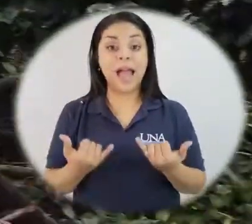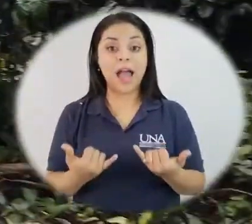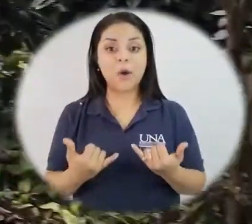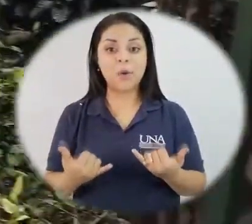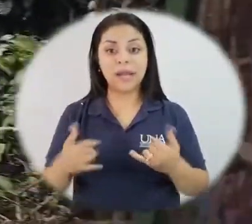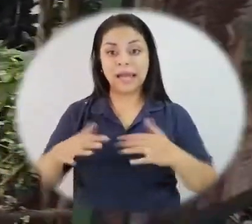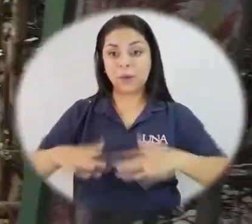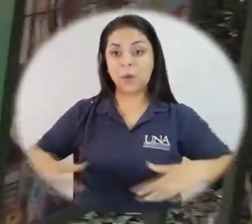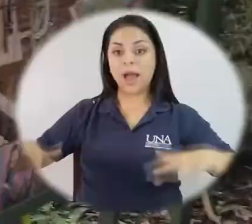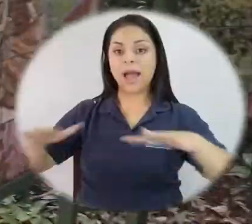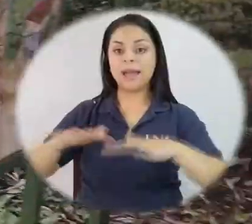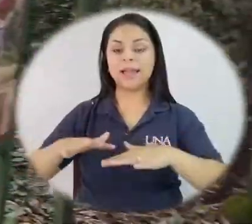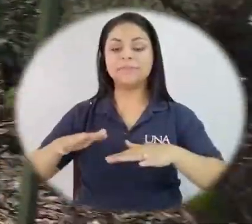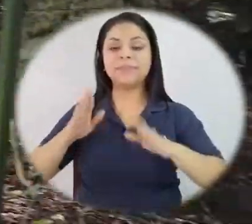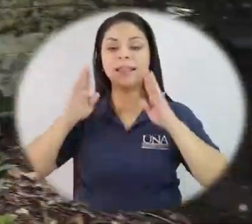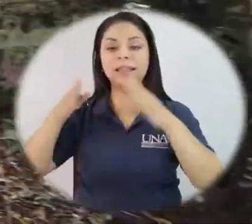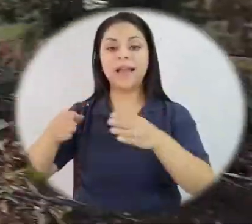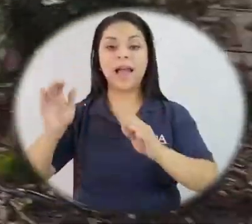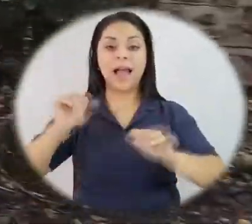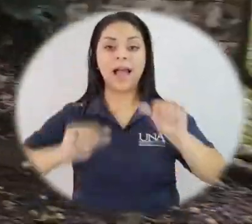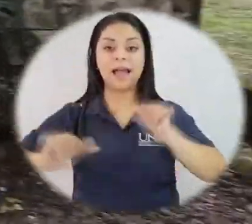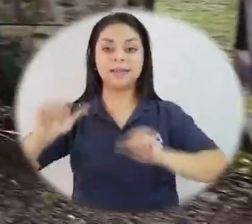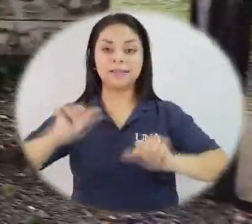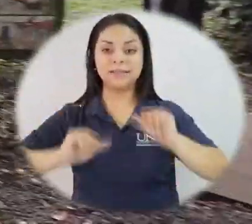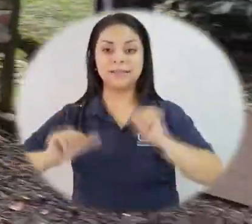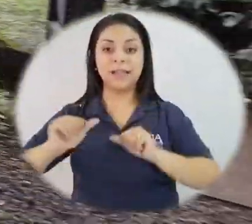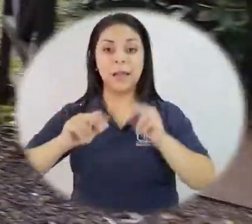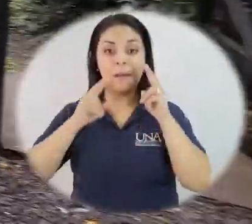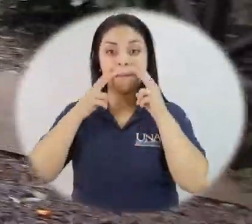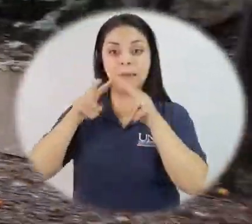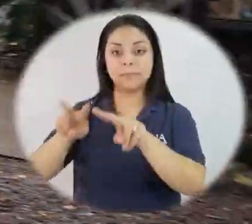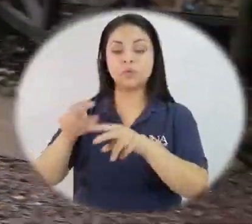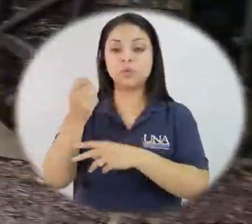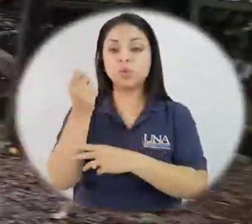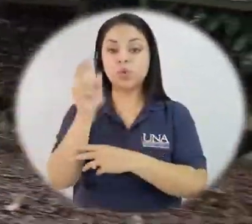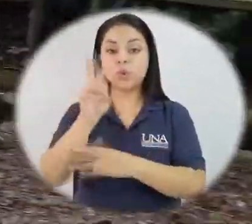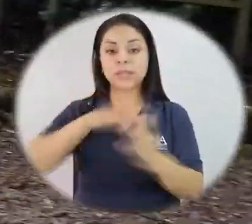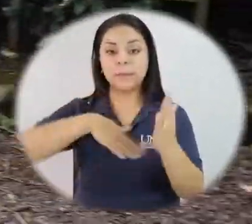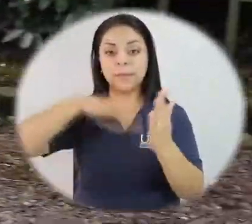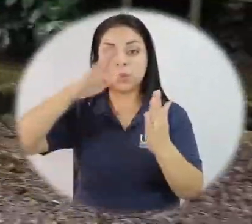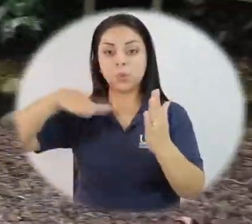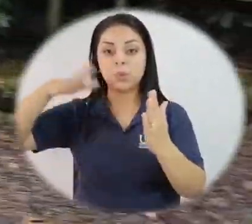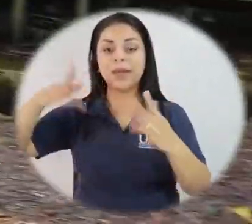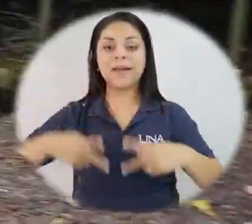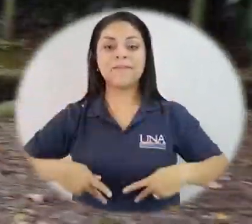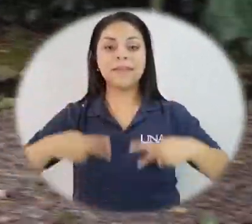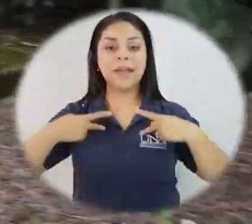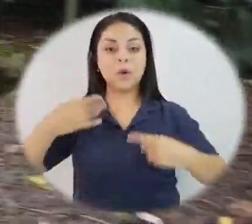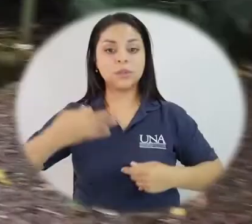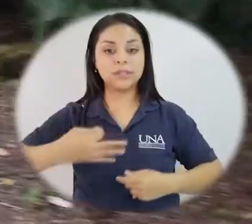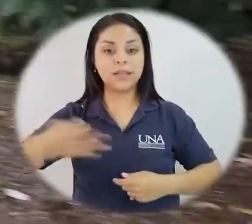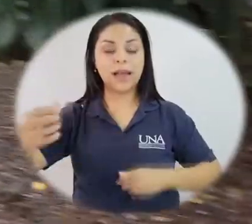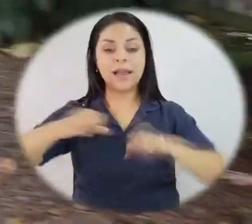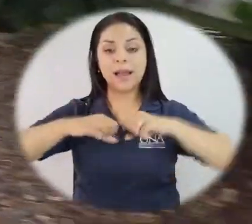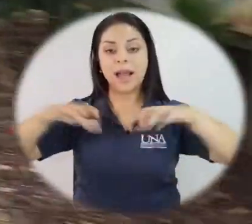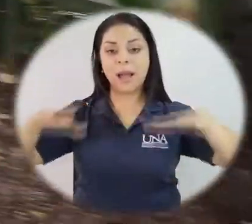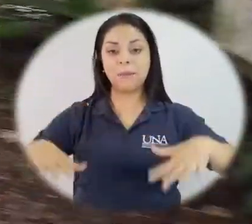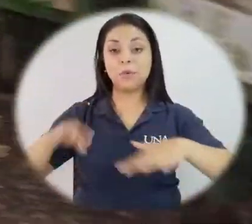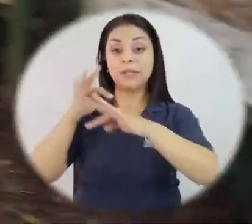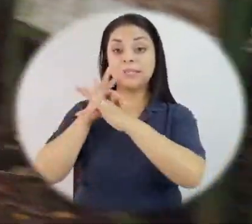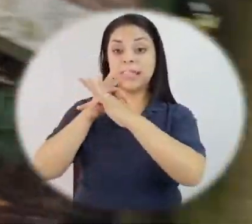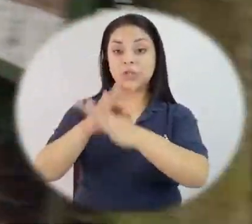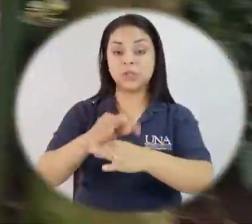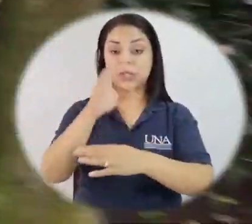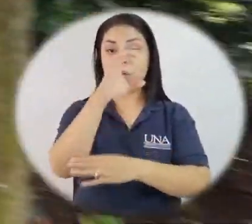Ahora estamos en un área dedicada al arte. Pueden observar cada una de las 12 pinturas sobre la vida cotidiana, el campo y